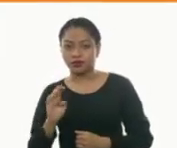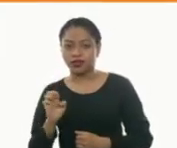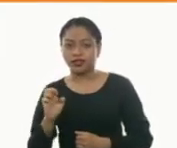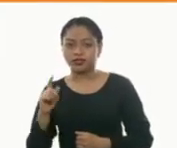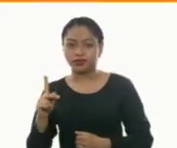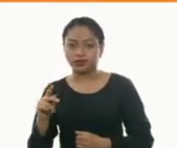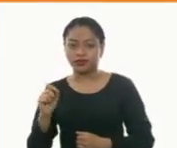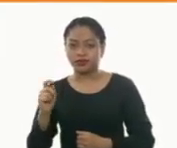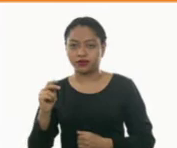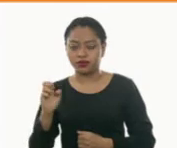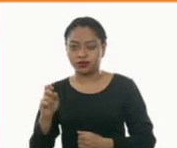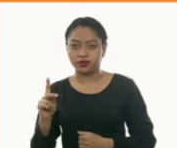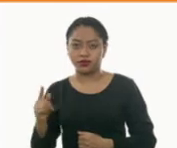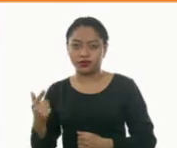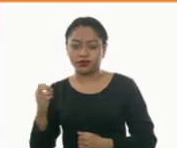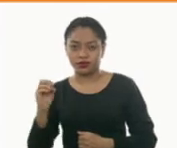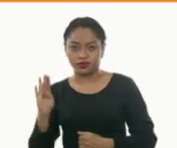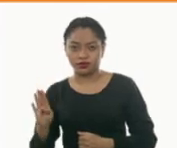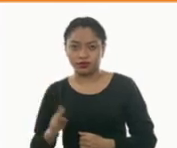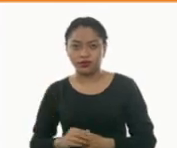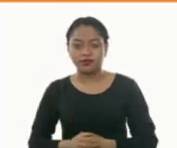buzon.escolar@nube.cep.gov.mx, en Facebook